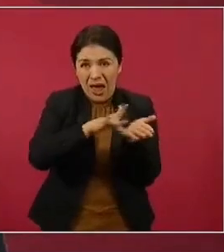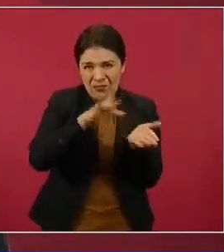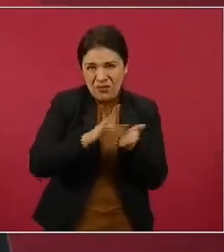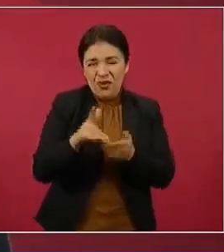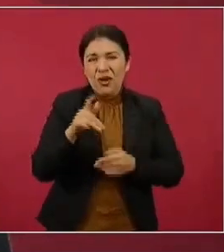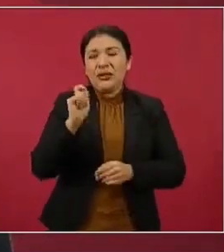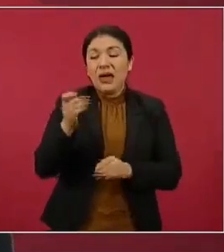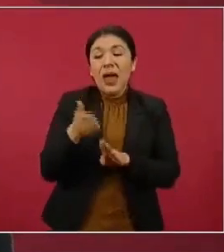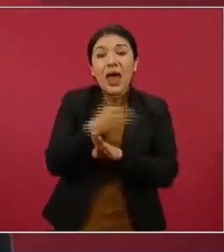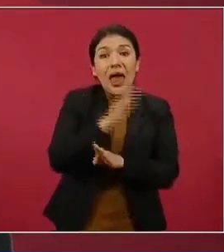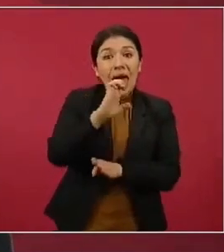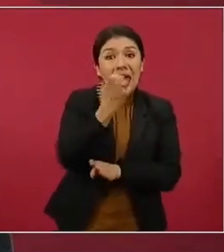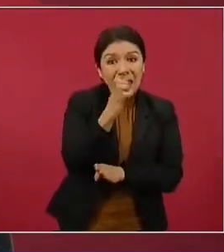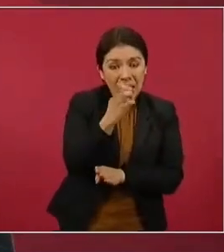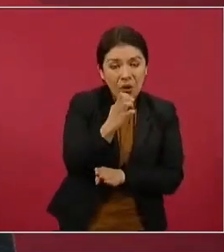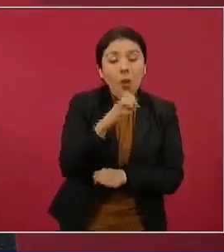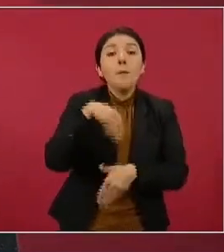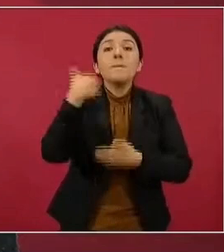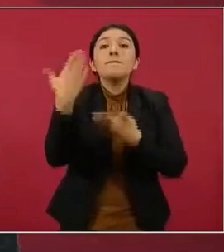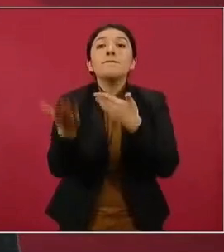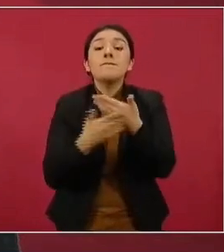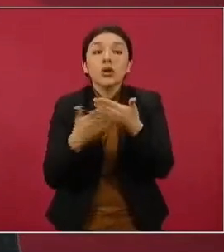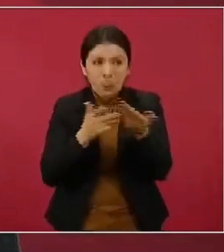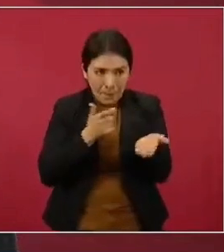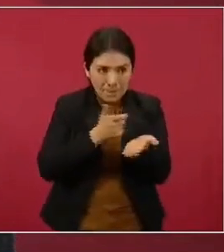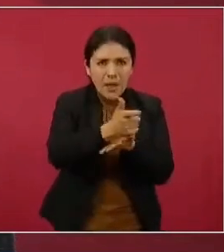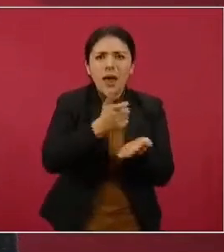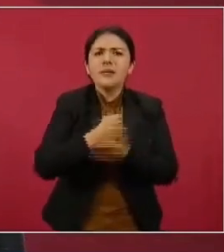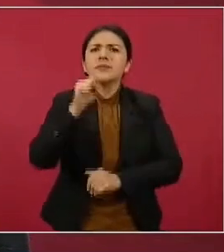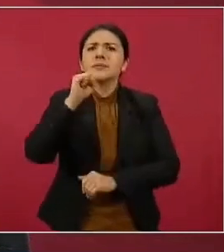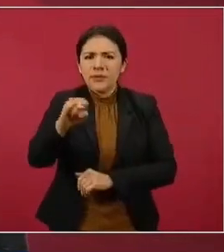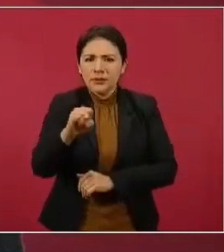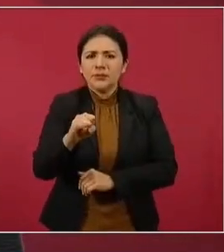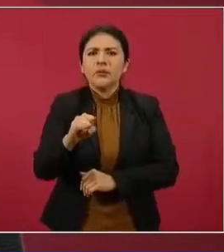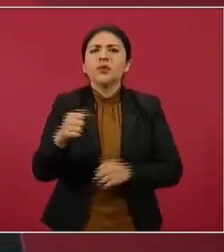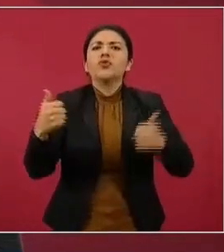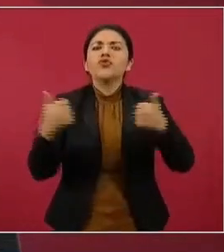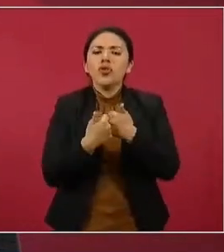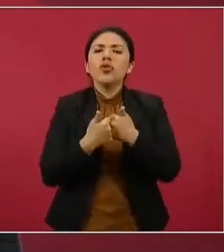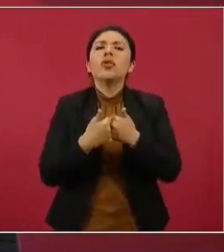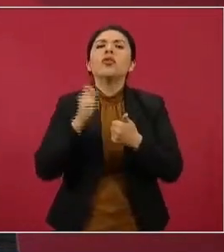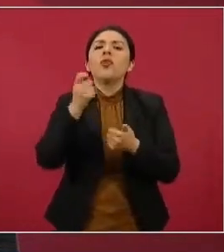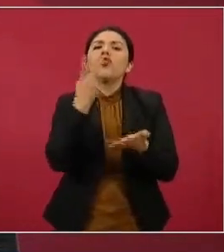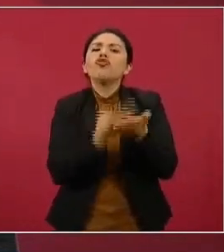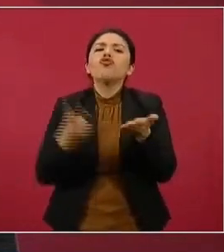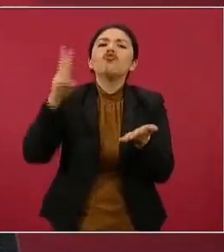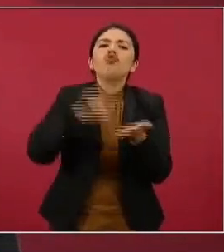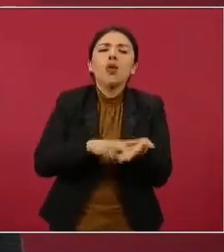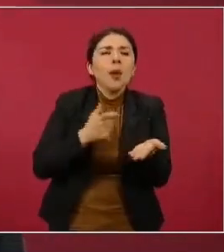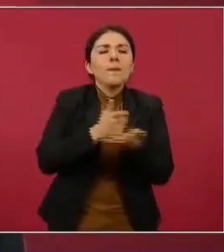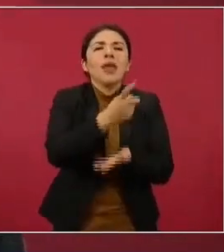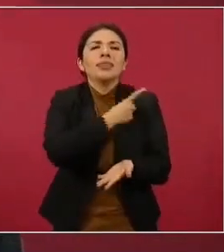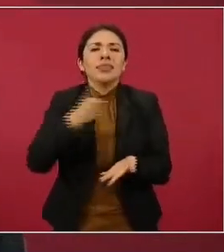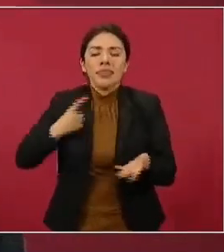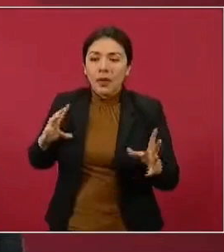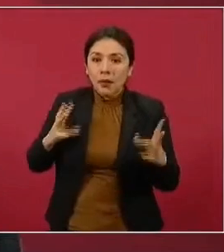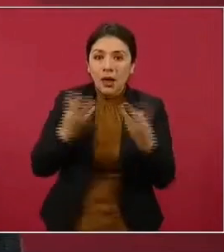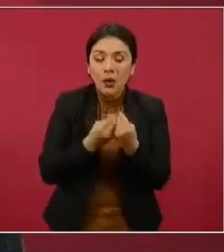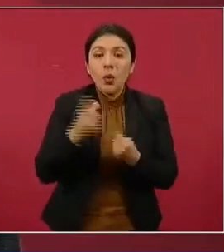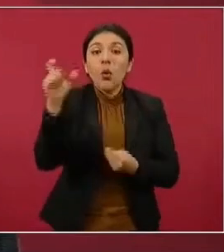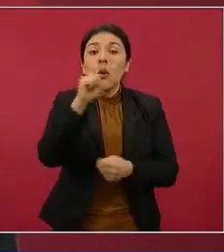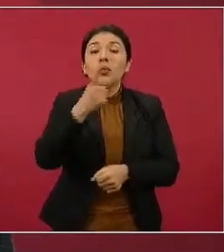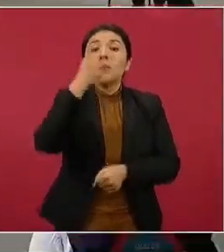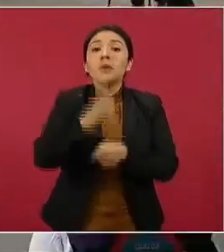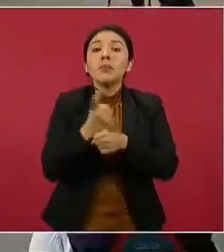correspondiente a enero verán regularizado su pago de forma retroactiva a partir de la